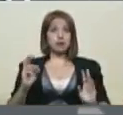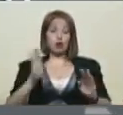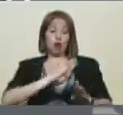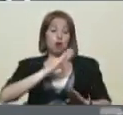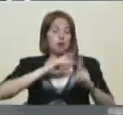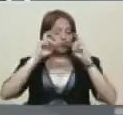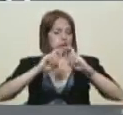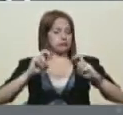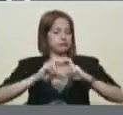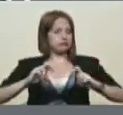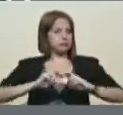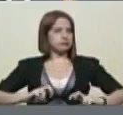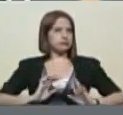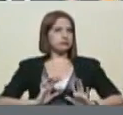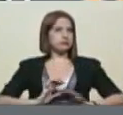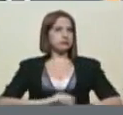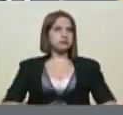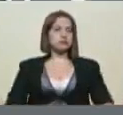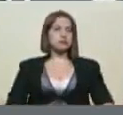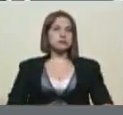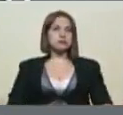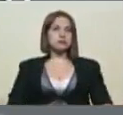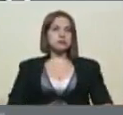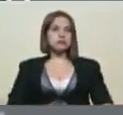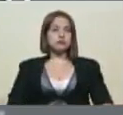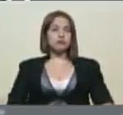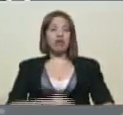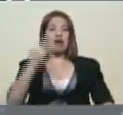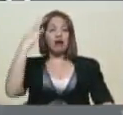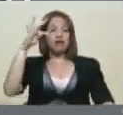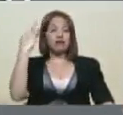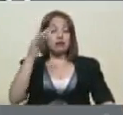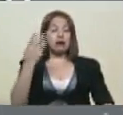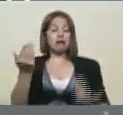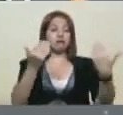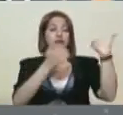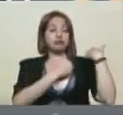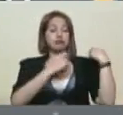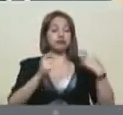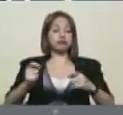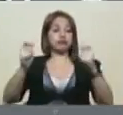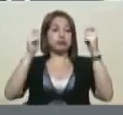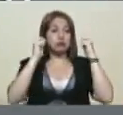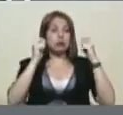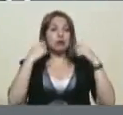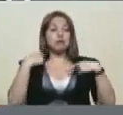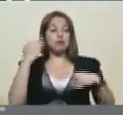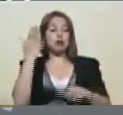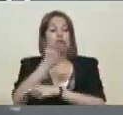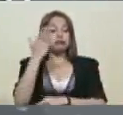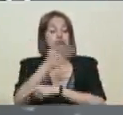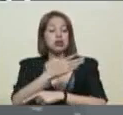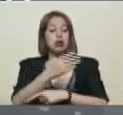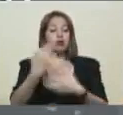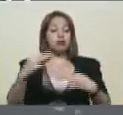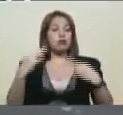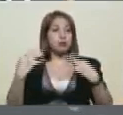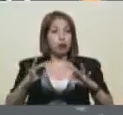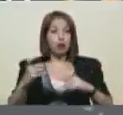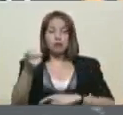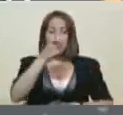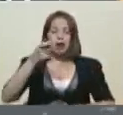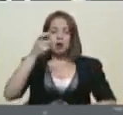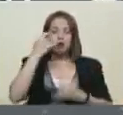investigación que el fiscal designado para este caso, adscrito a la Dirección de Delitos Comunes, comenzará a